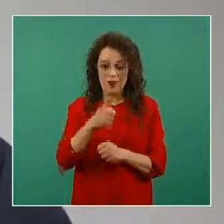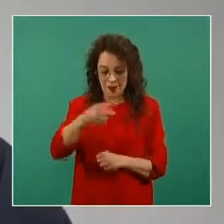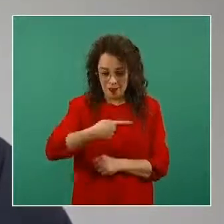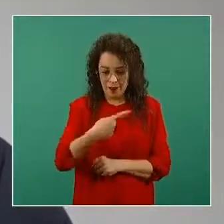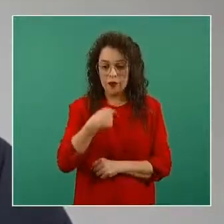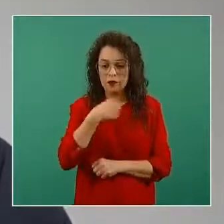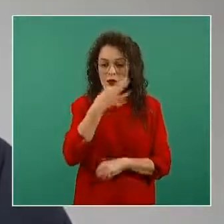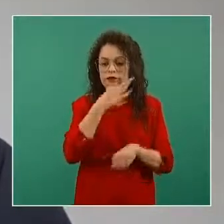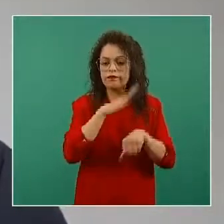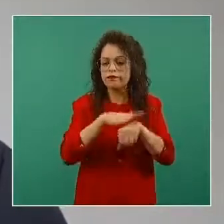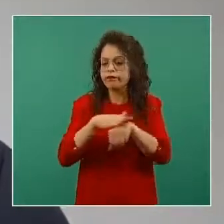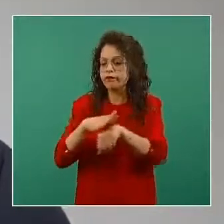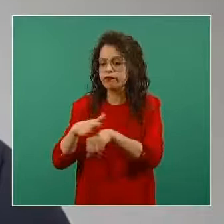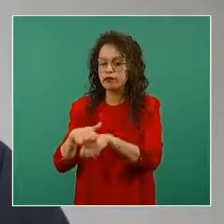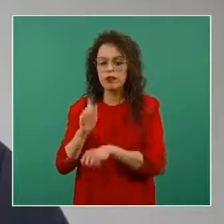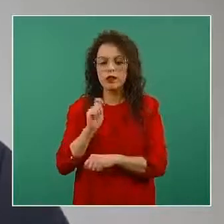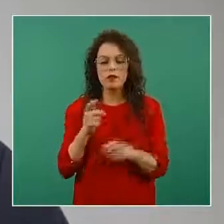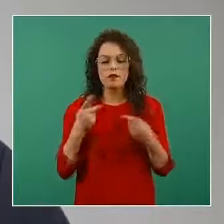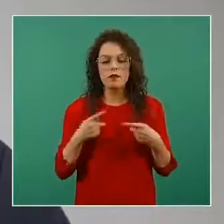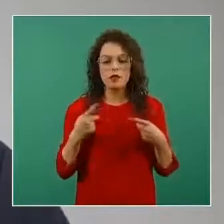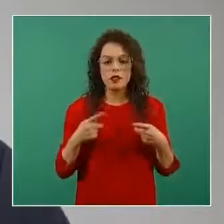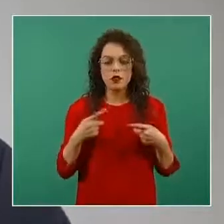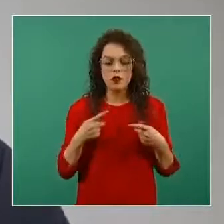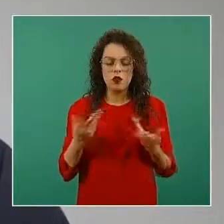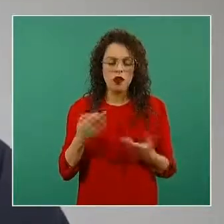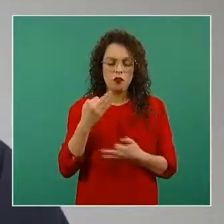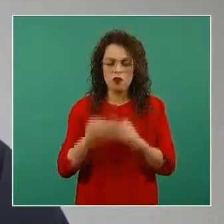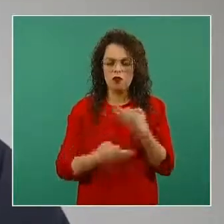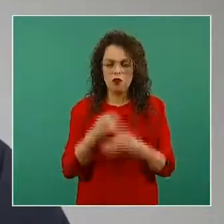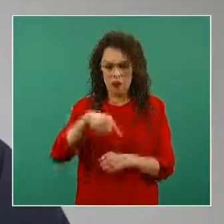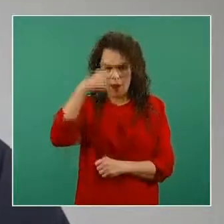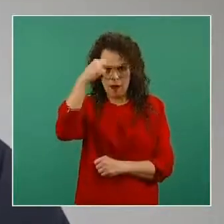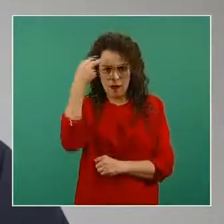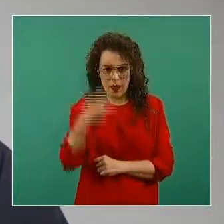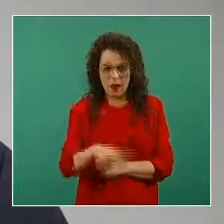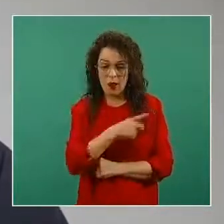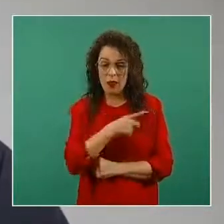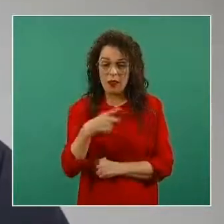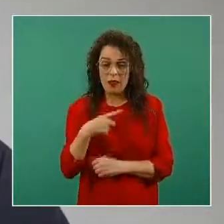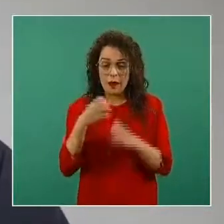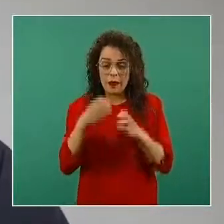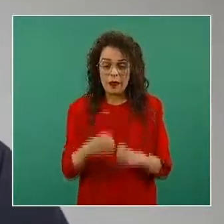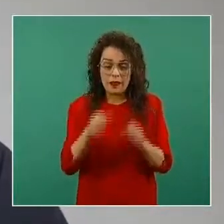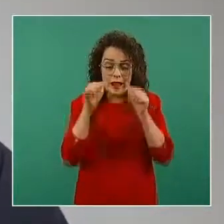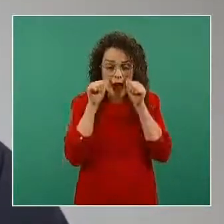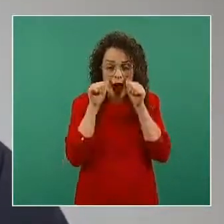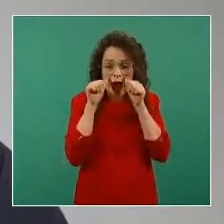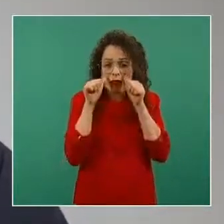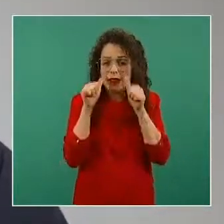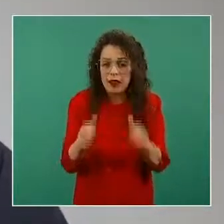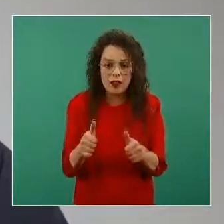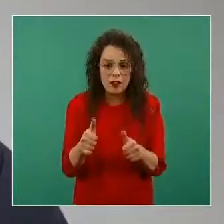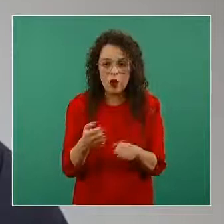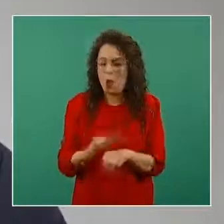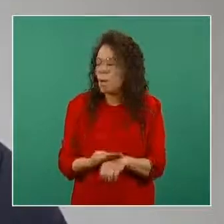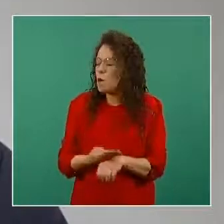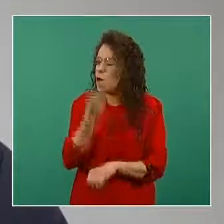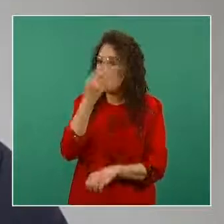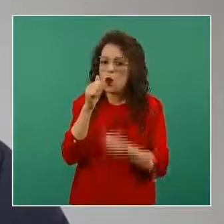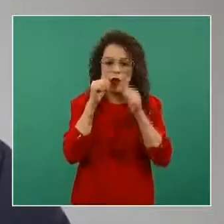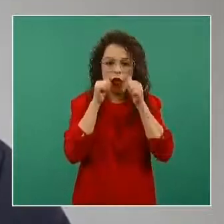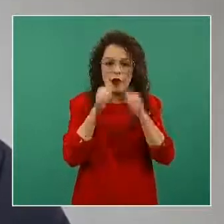pregunta a las personas en todo el país es que estén atentos, que estén muy atentos a los medios de